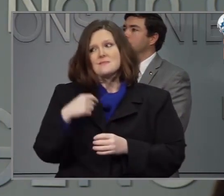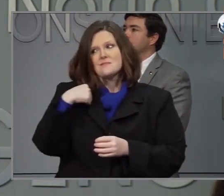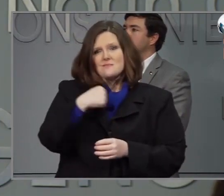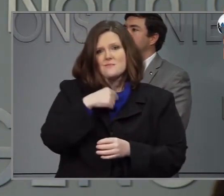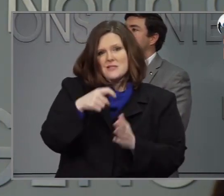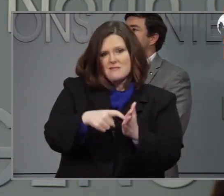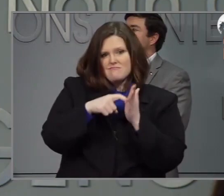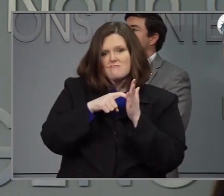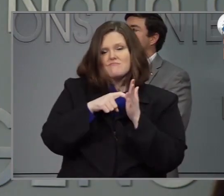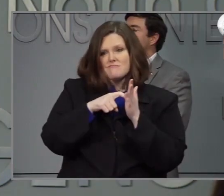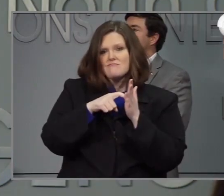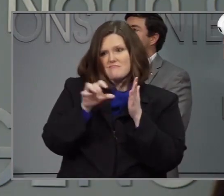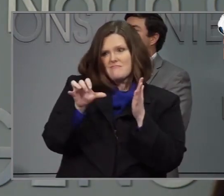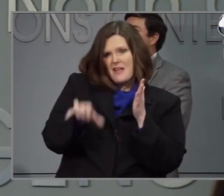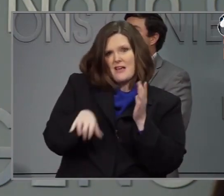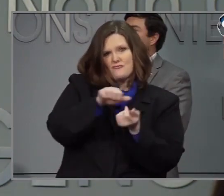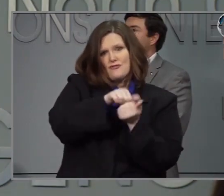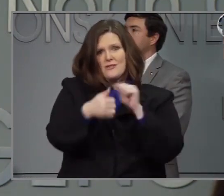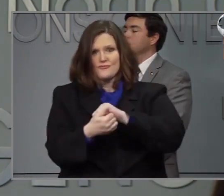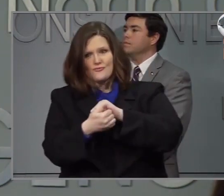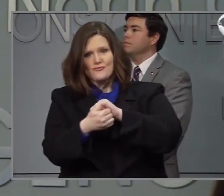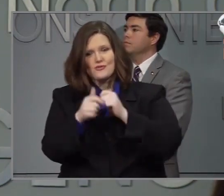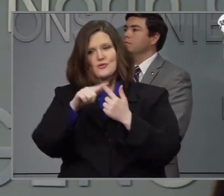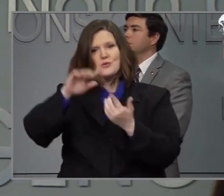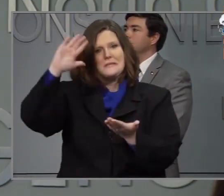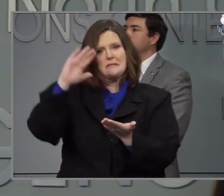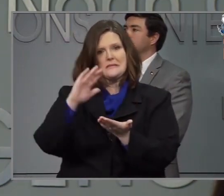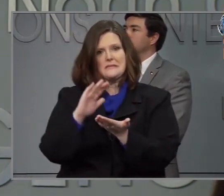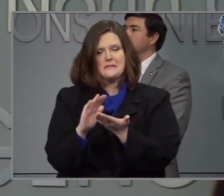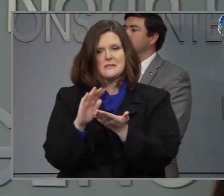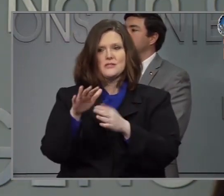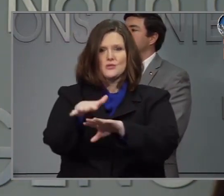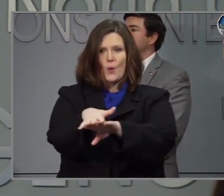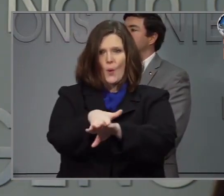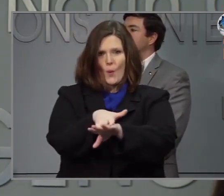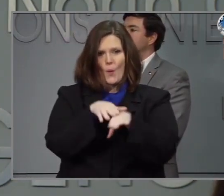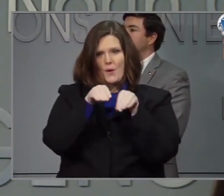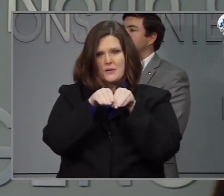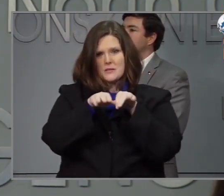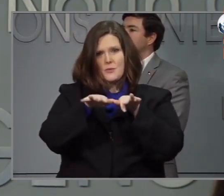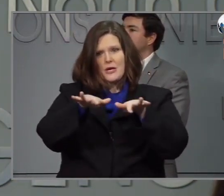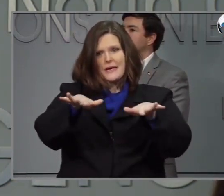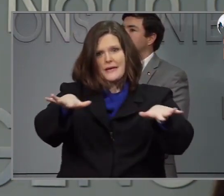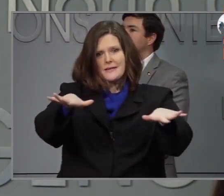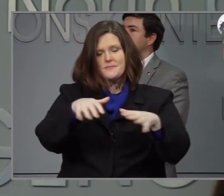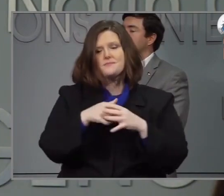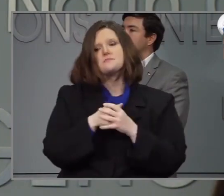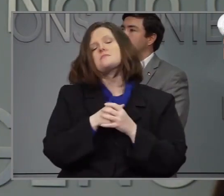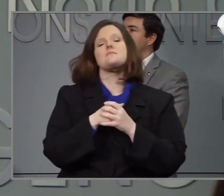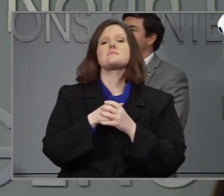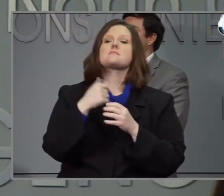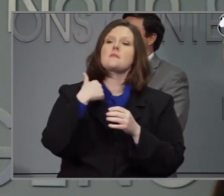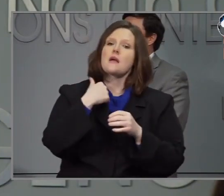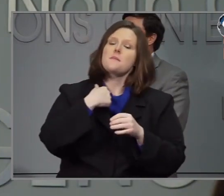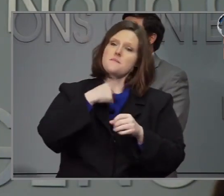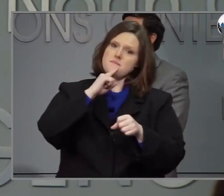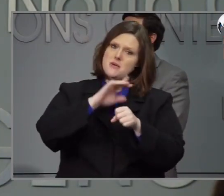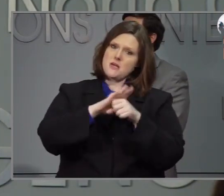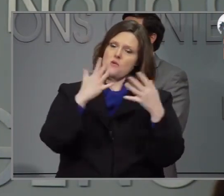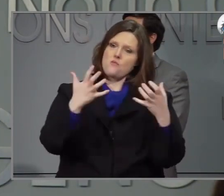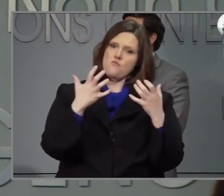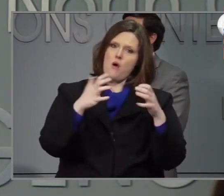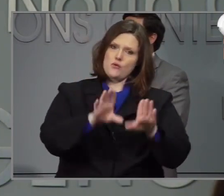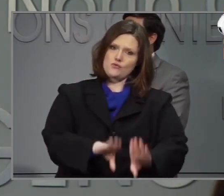nosotros necesitamos hacer para desacelerar en la propagación de este virus y yo estoy comprometido a